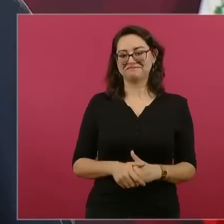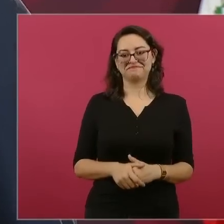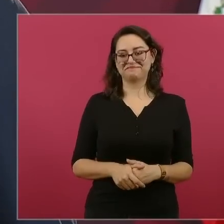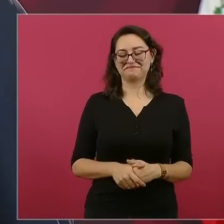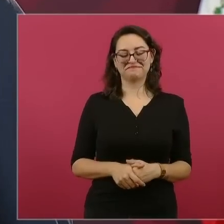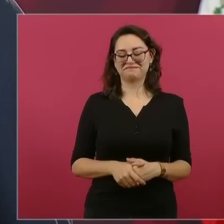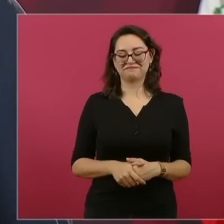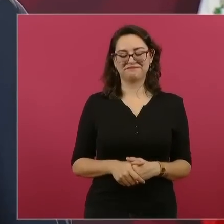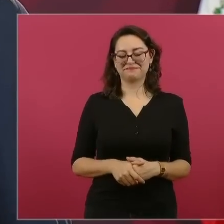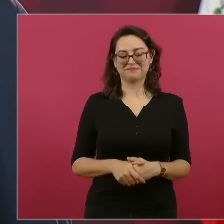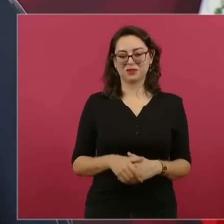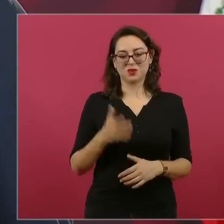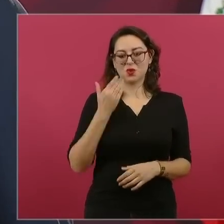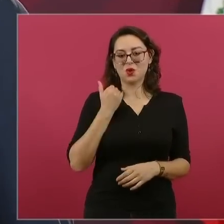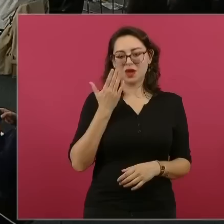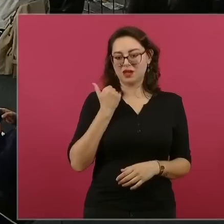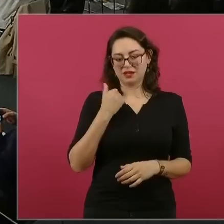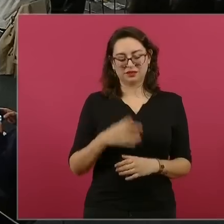no son